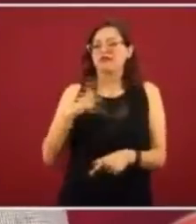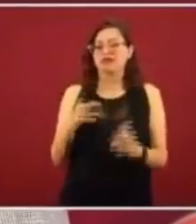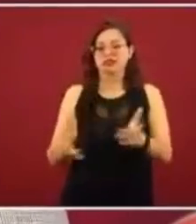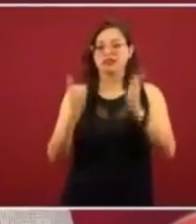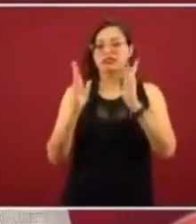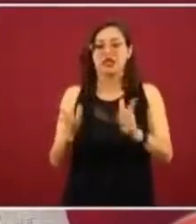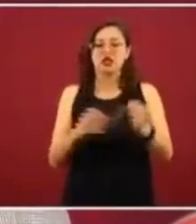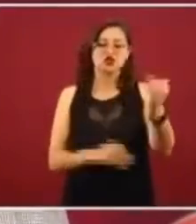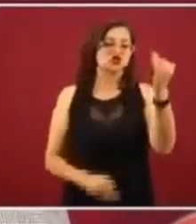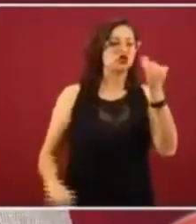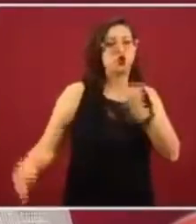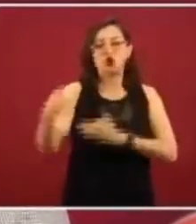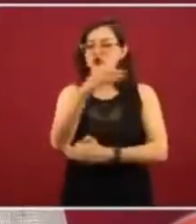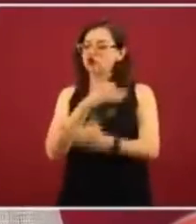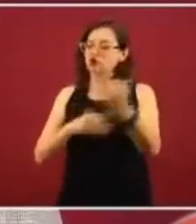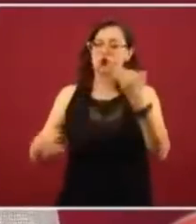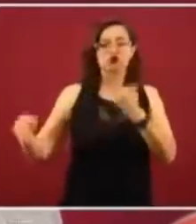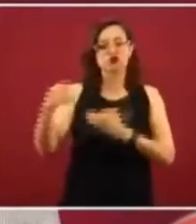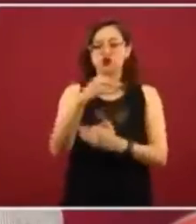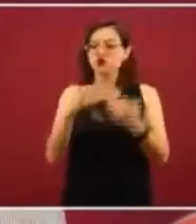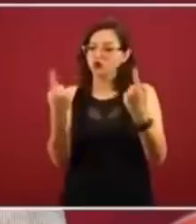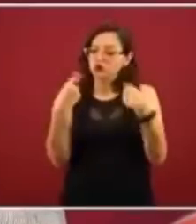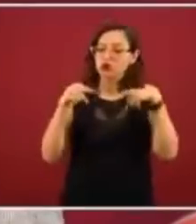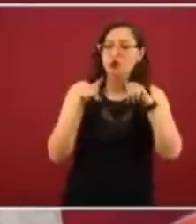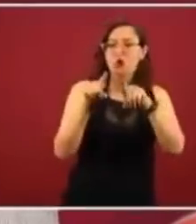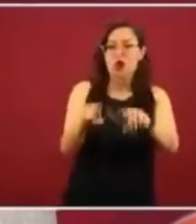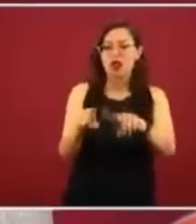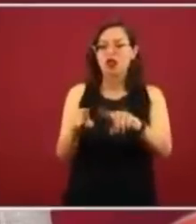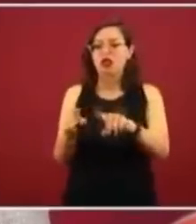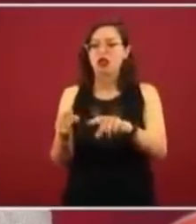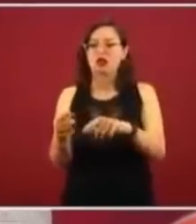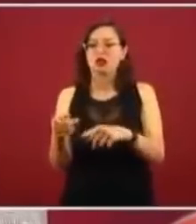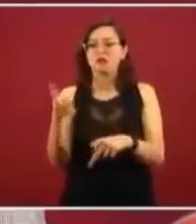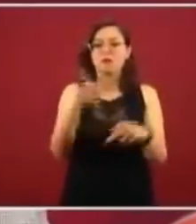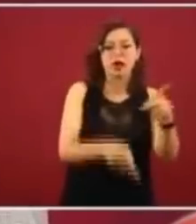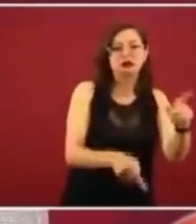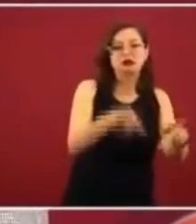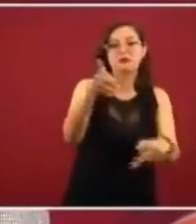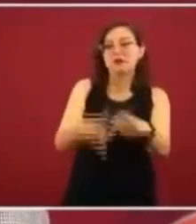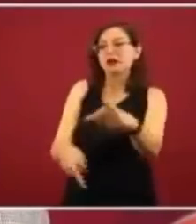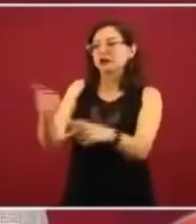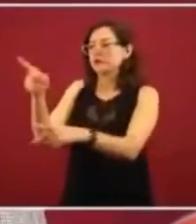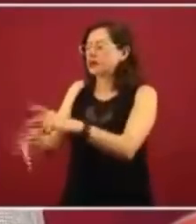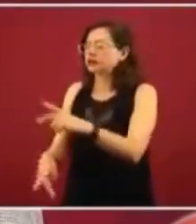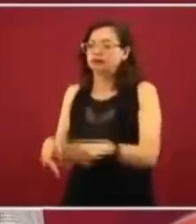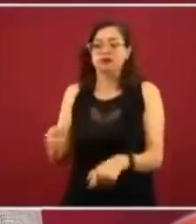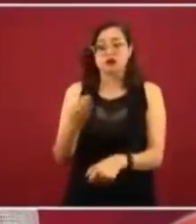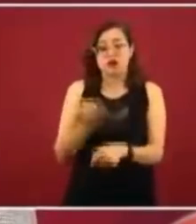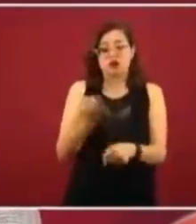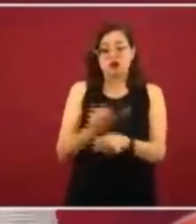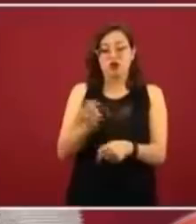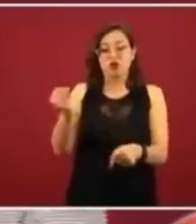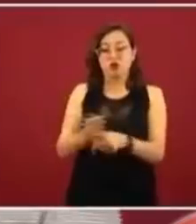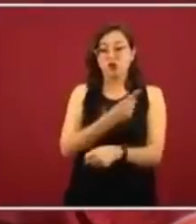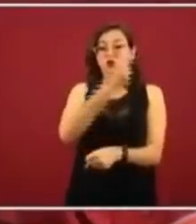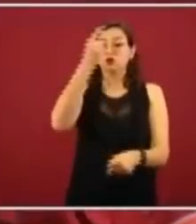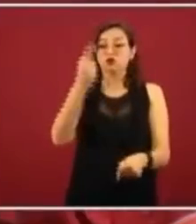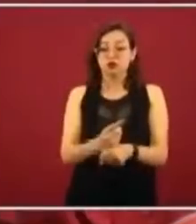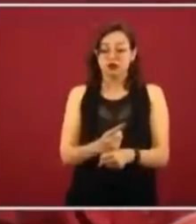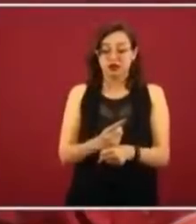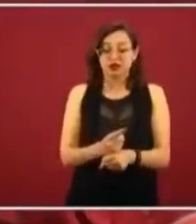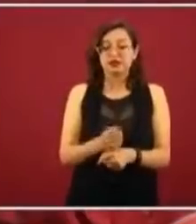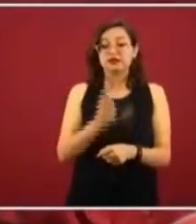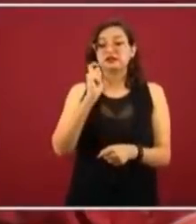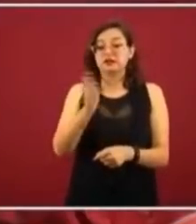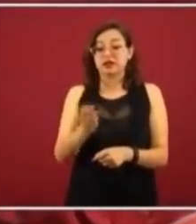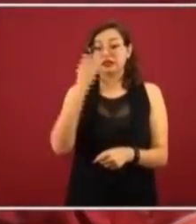es todos al mismo tiempo. No se puede ir escalonando, porque es el momento que no podemos perder. Una vez que la curva